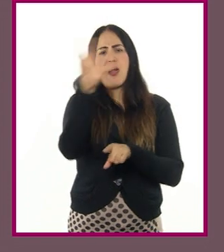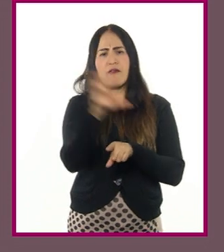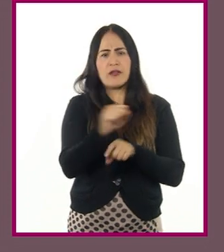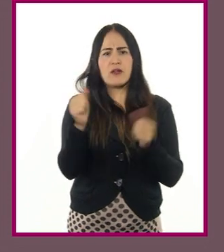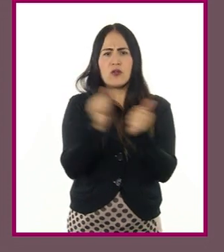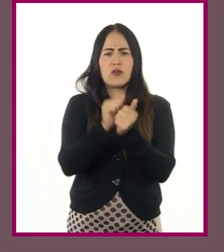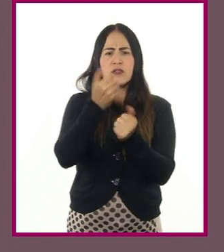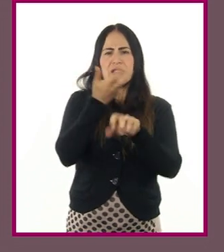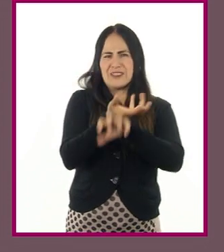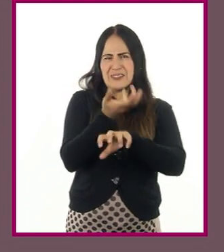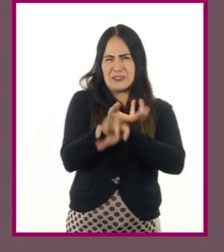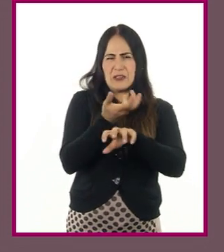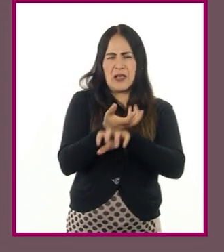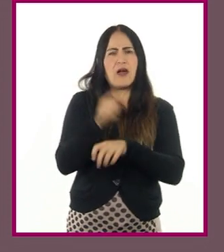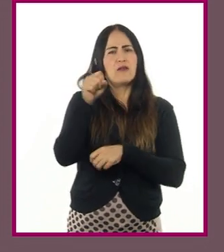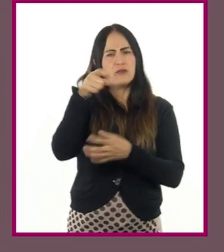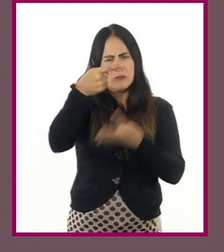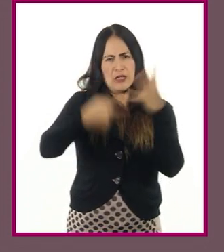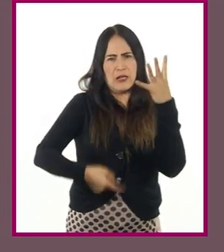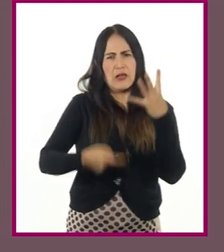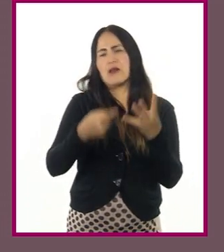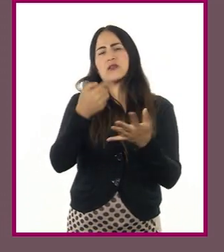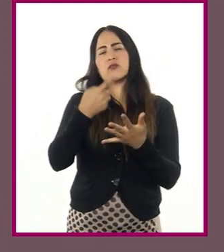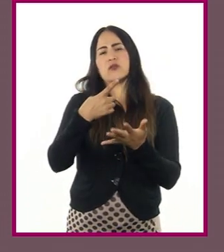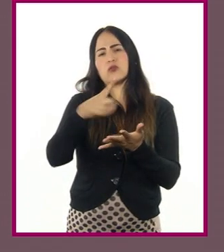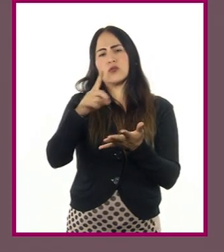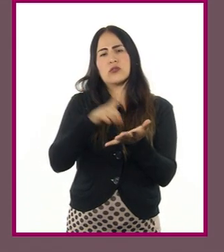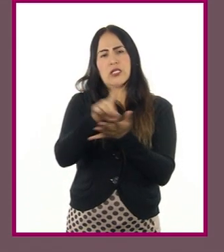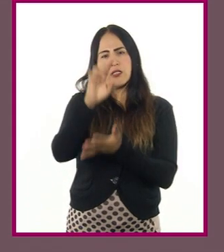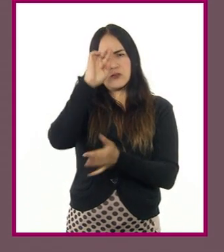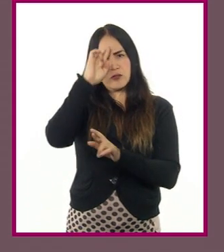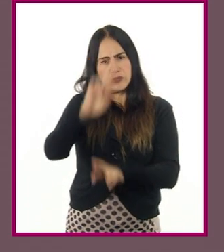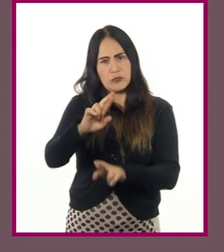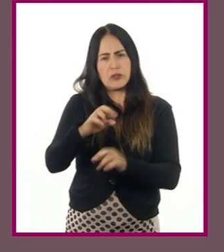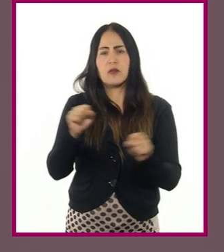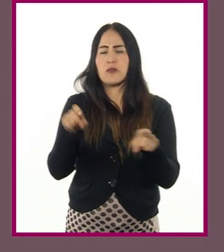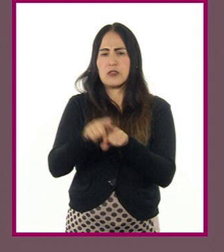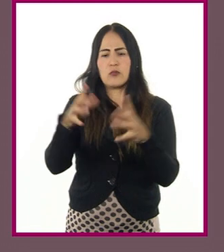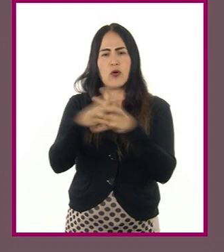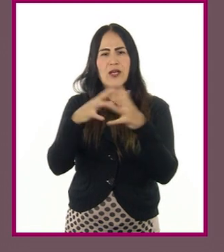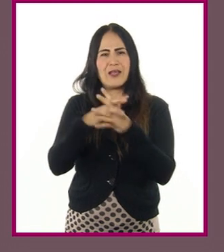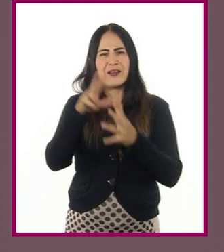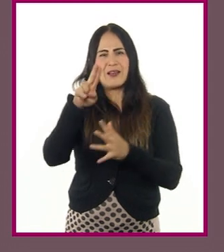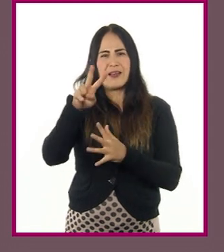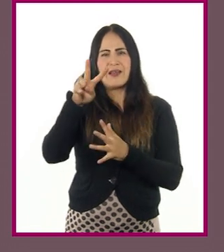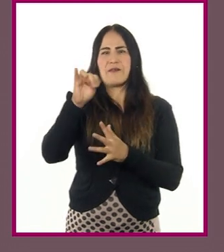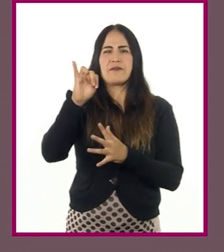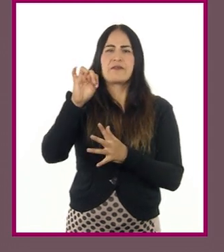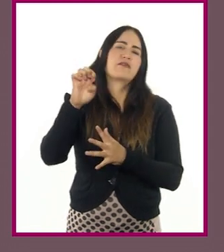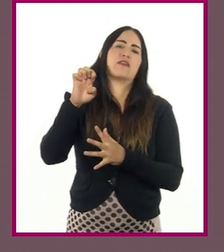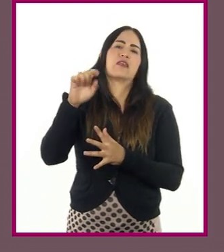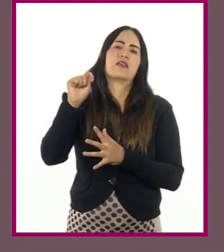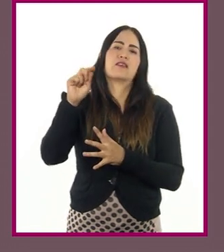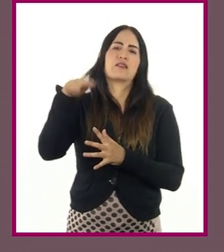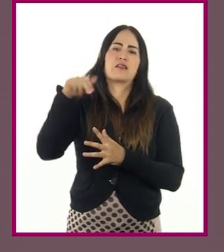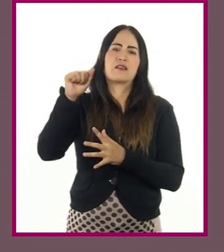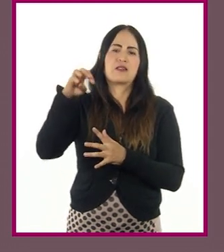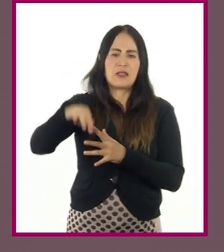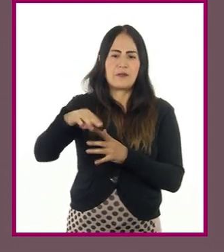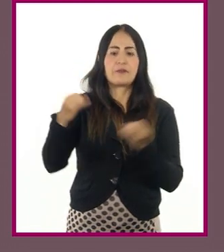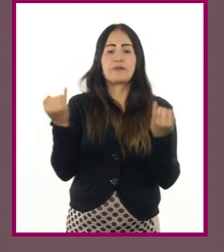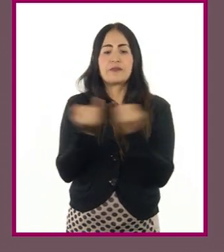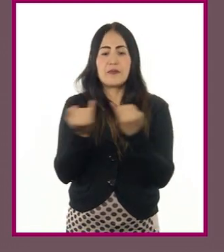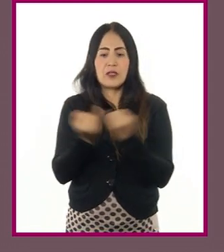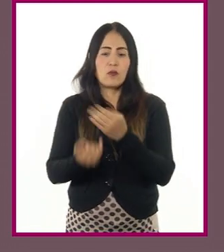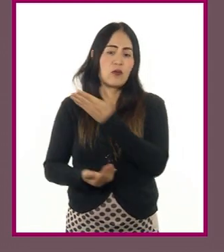afroestadounidenses y contra la guerra de Vietnam. En distintos países de Europa se protestó contra la invasión soviética